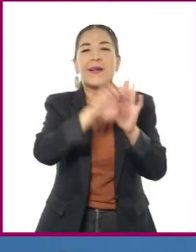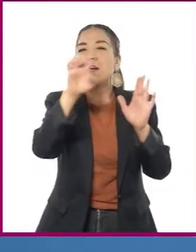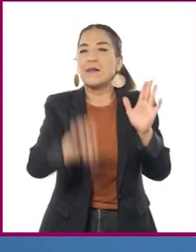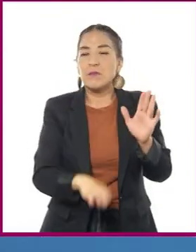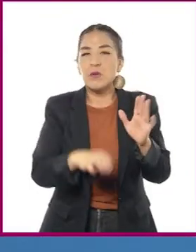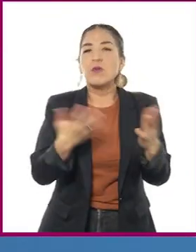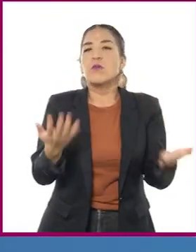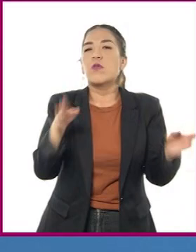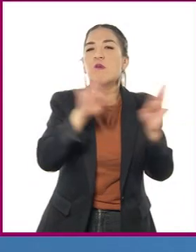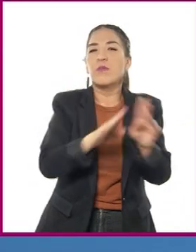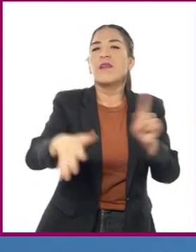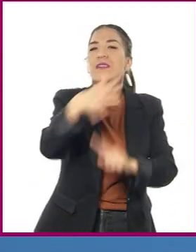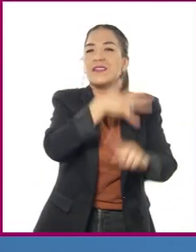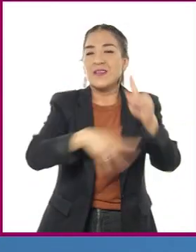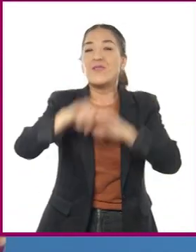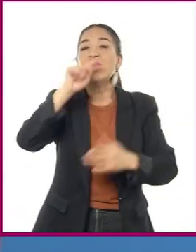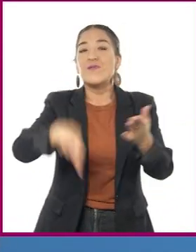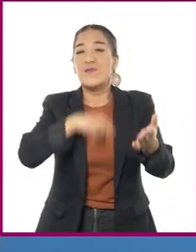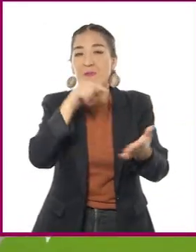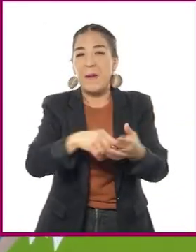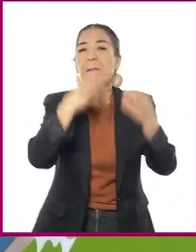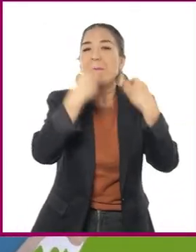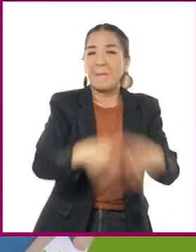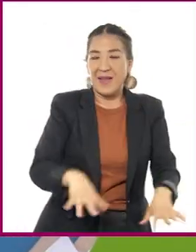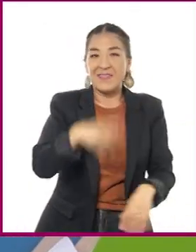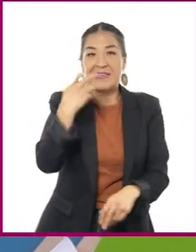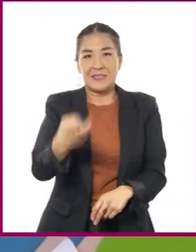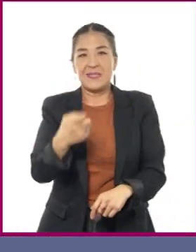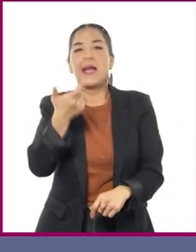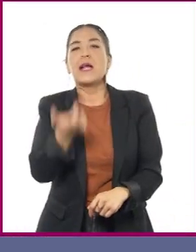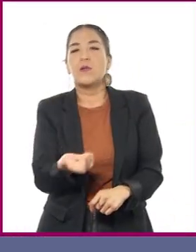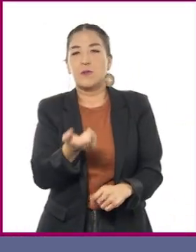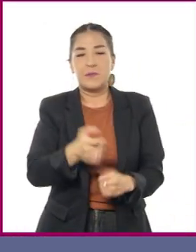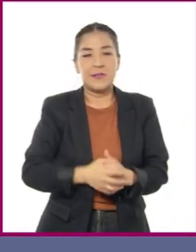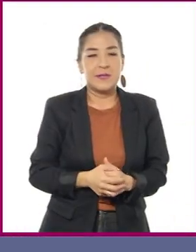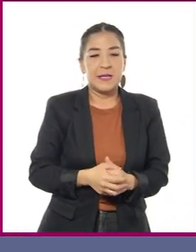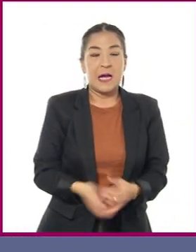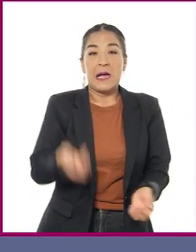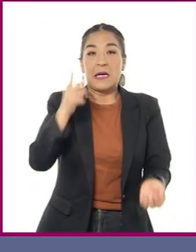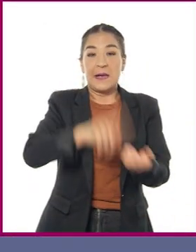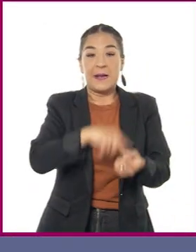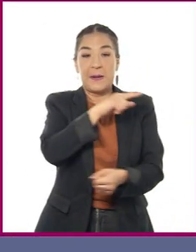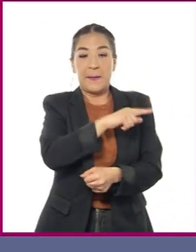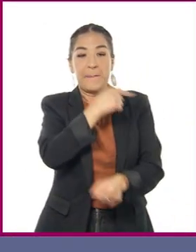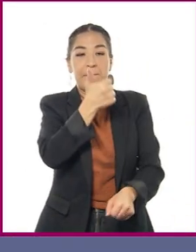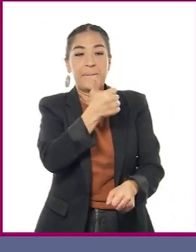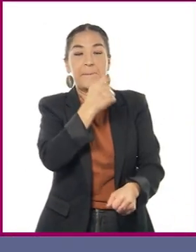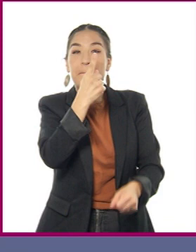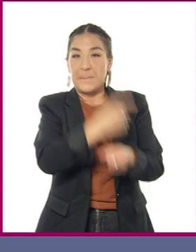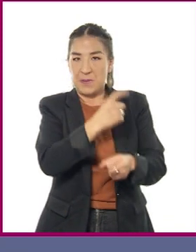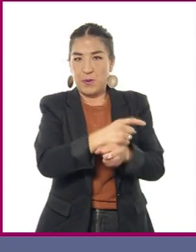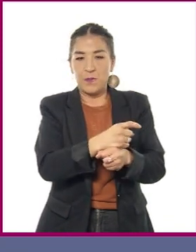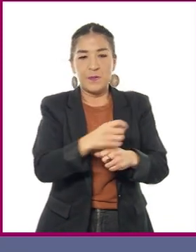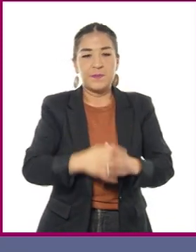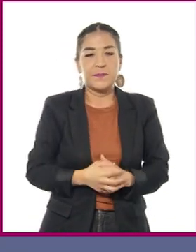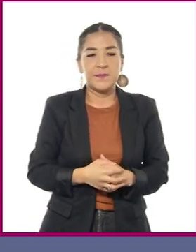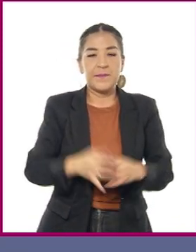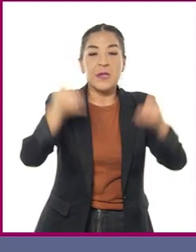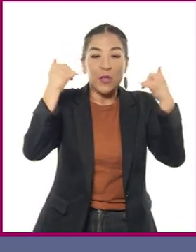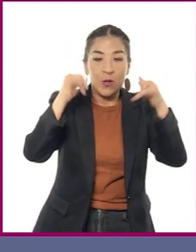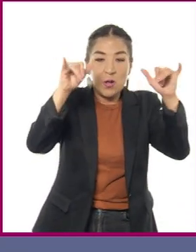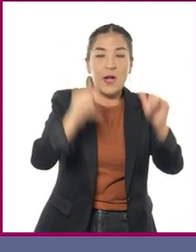de impactos ambientales por sector económico. En el sector primario, la ganadería y